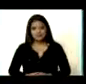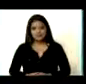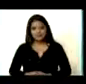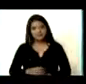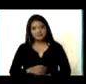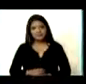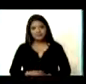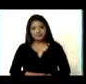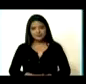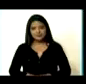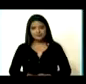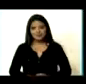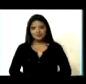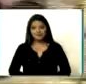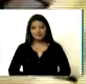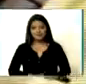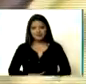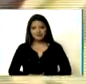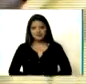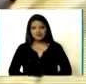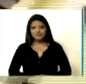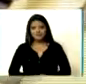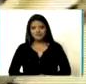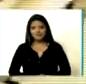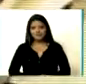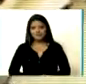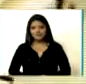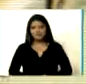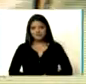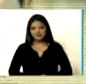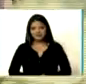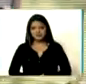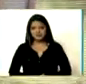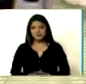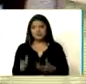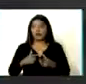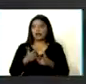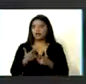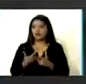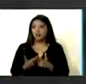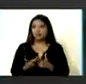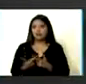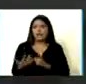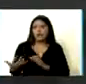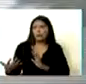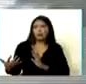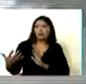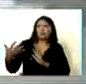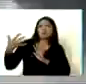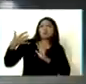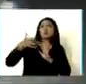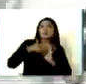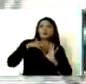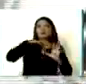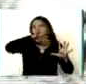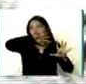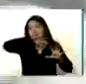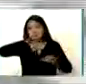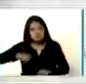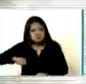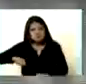will arise from the ruins of today's conflict. Entonces se vino sobre nosotros el